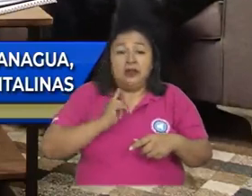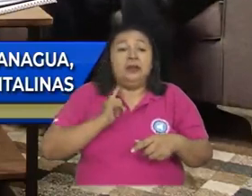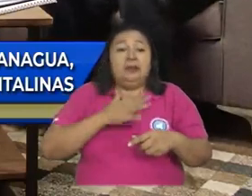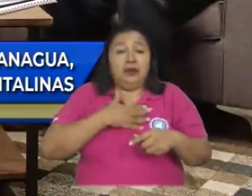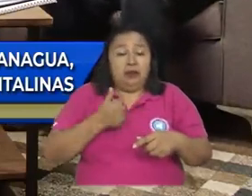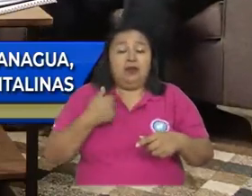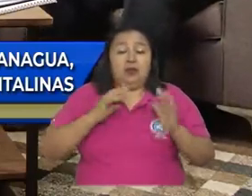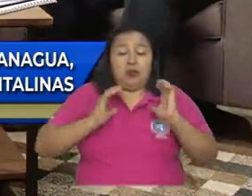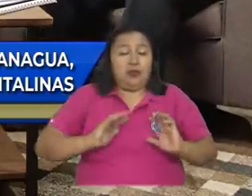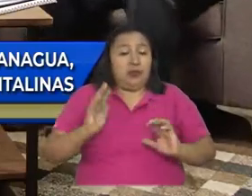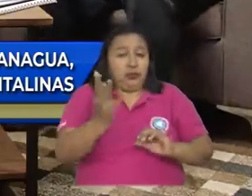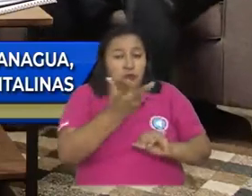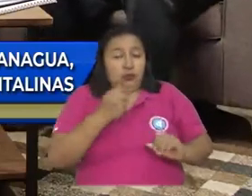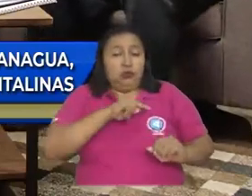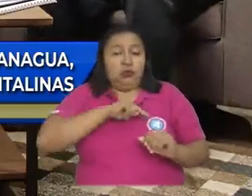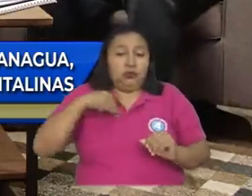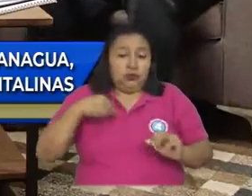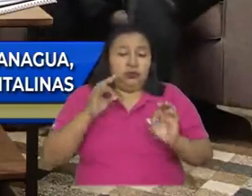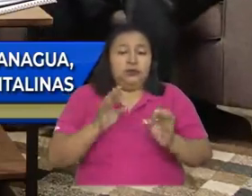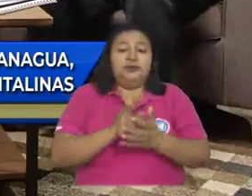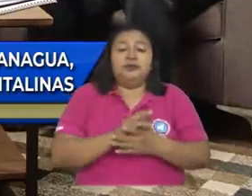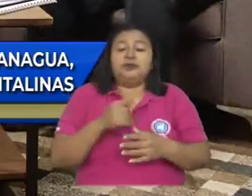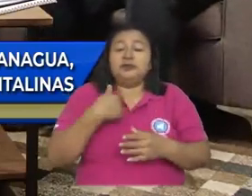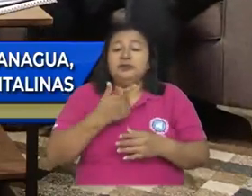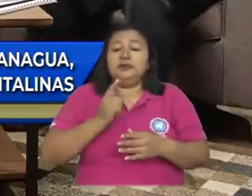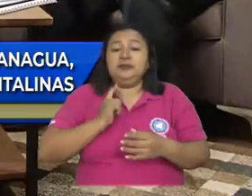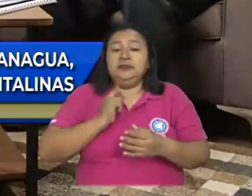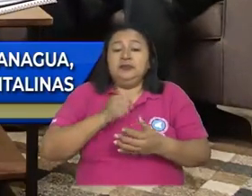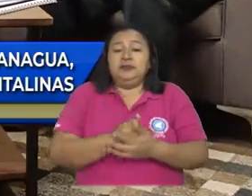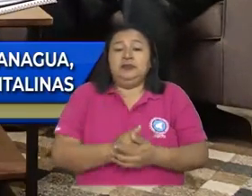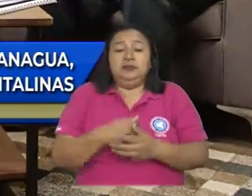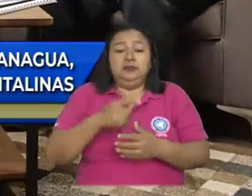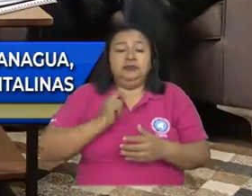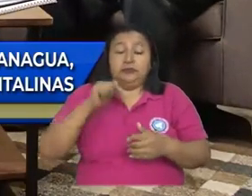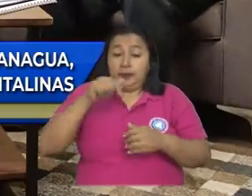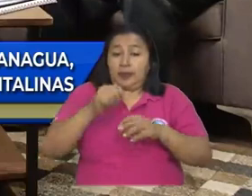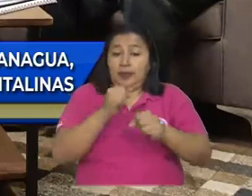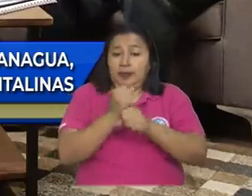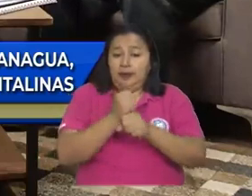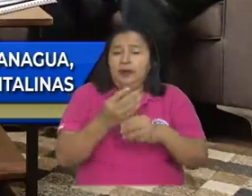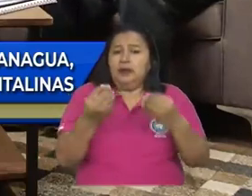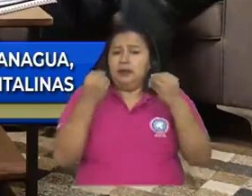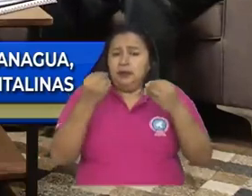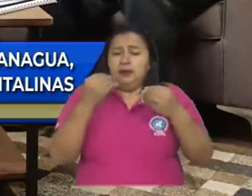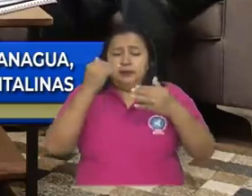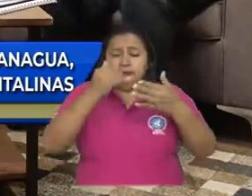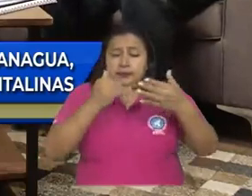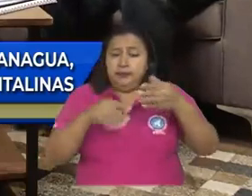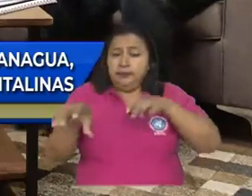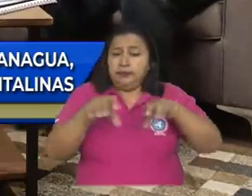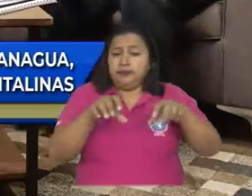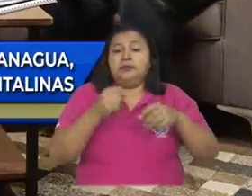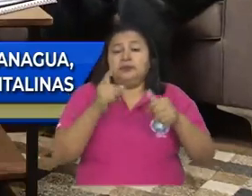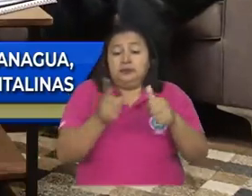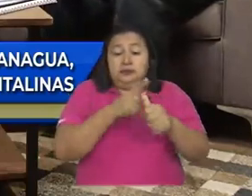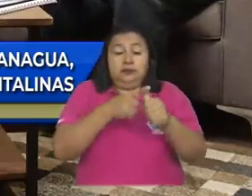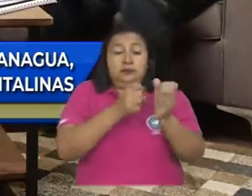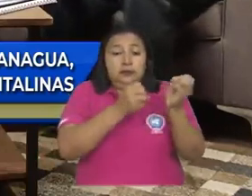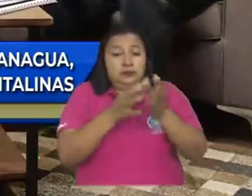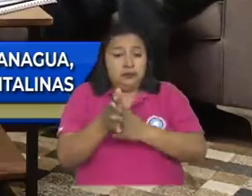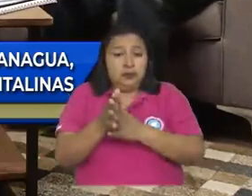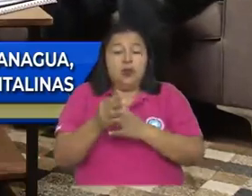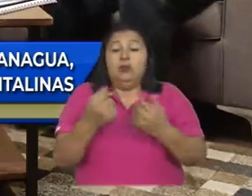condiciones físicas que todos nosotros. Y vamos a tener un año repleto de actividades y de primer orden, pues, porque ya